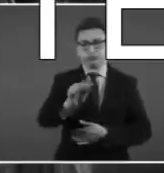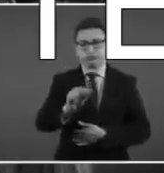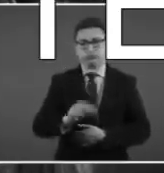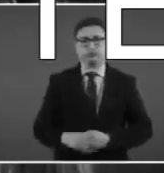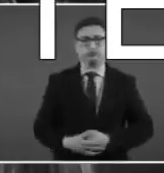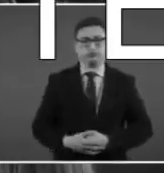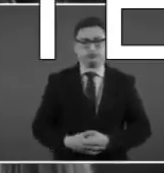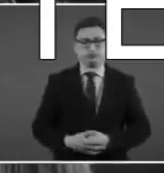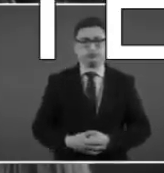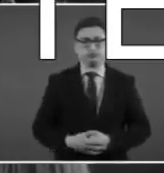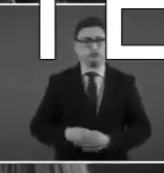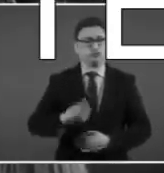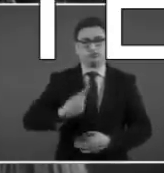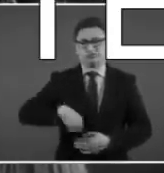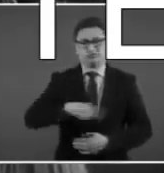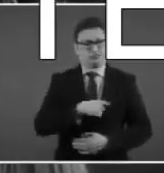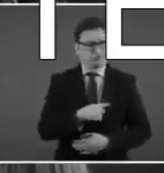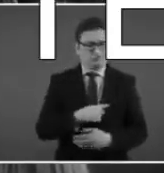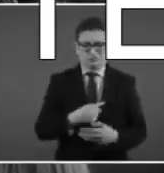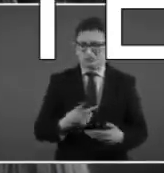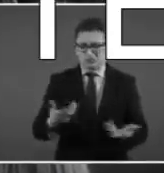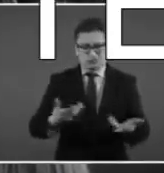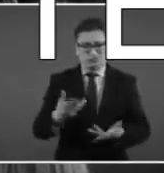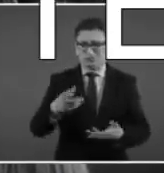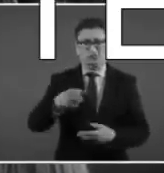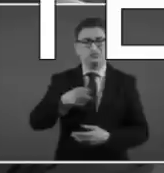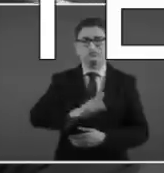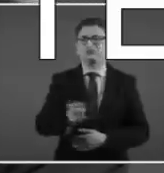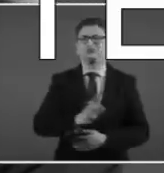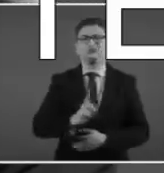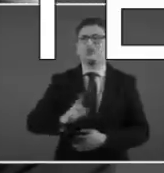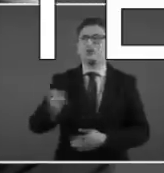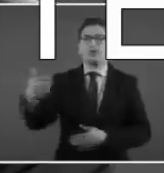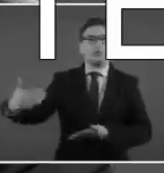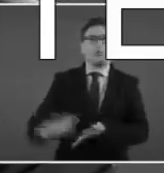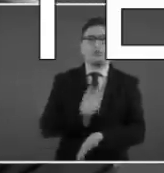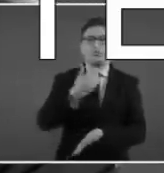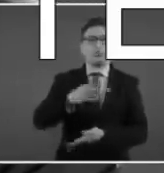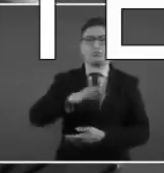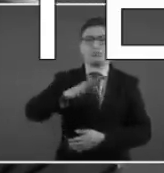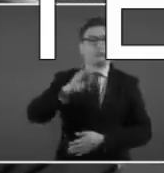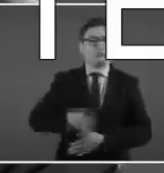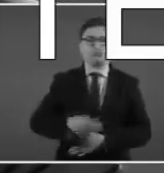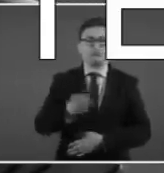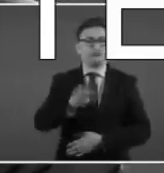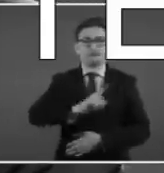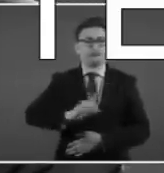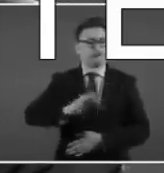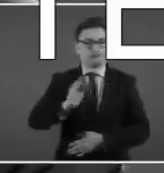No vamos nosotros a permitir